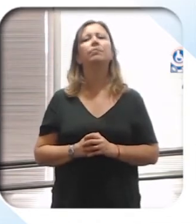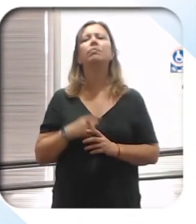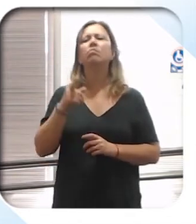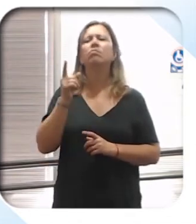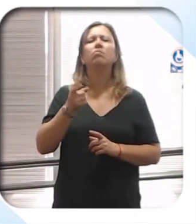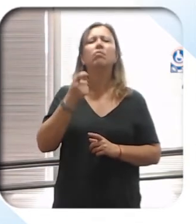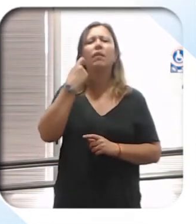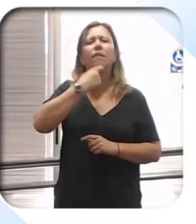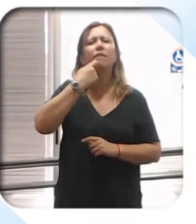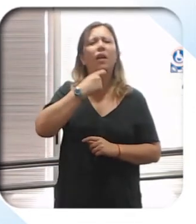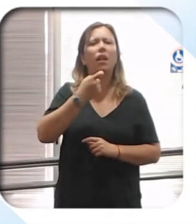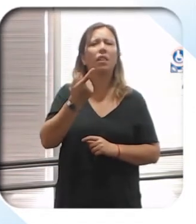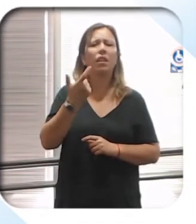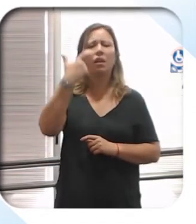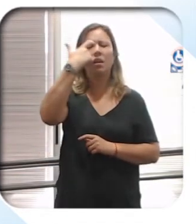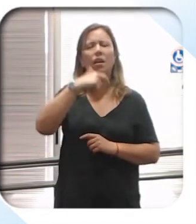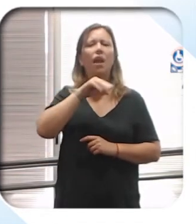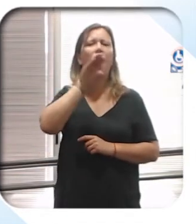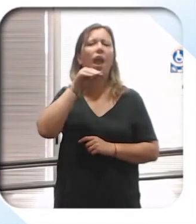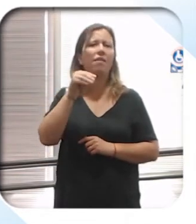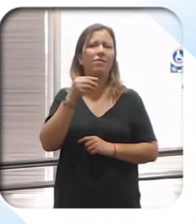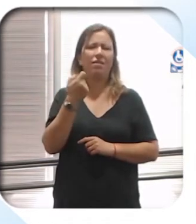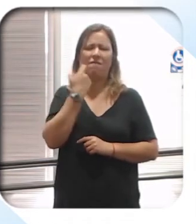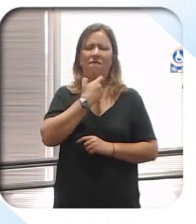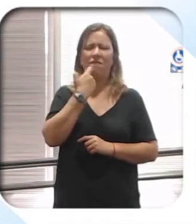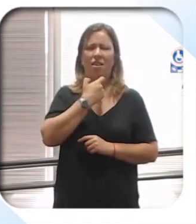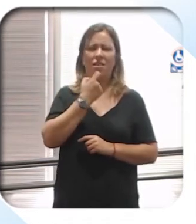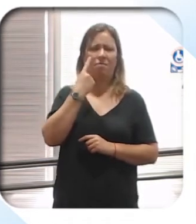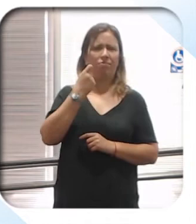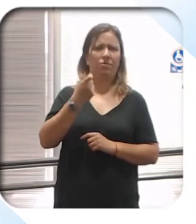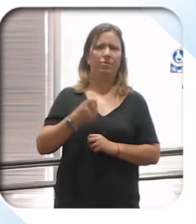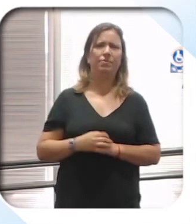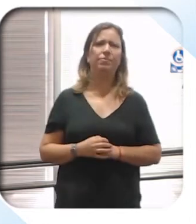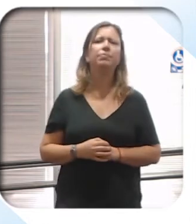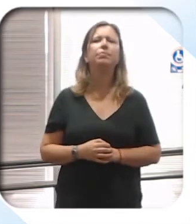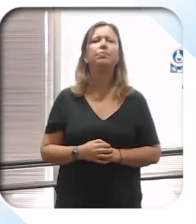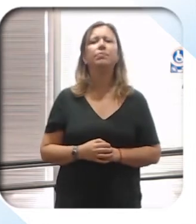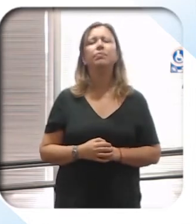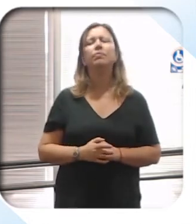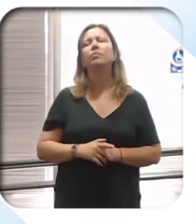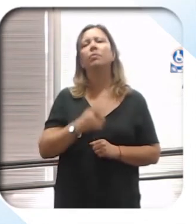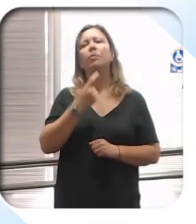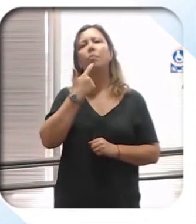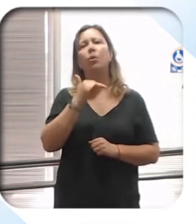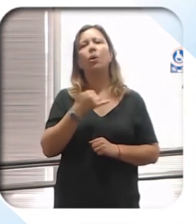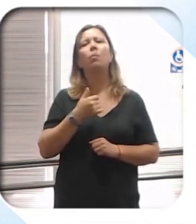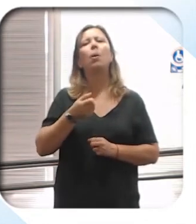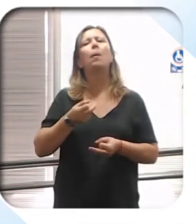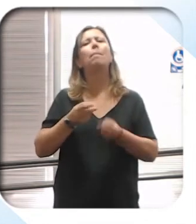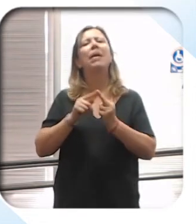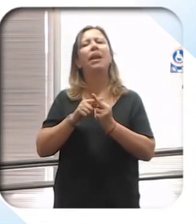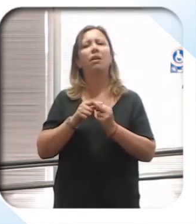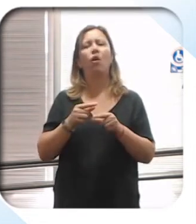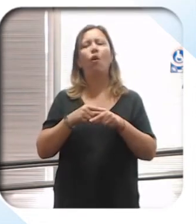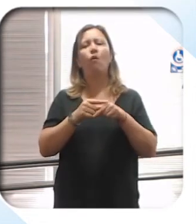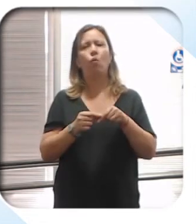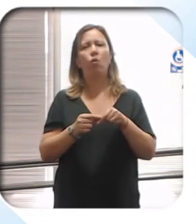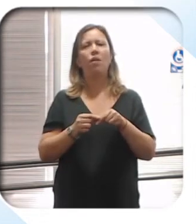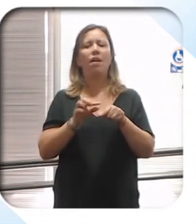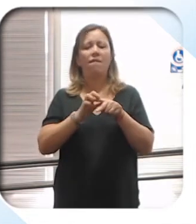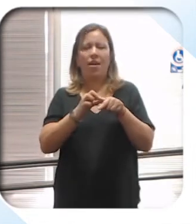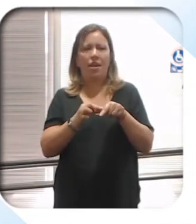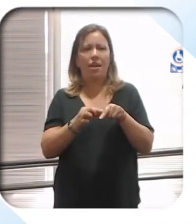carencias y confusiones respecto al lenguaje utilizado. Por ejemplo, pene, vulva,